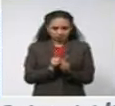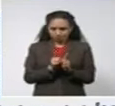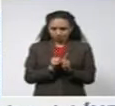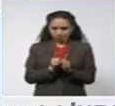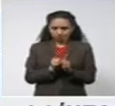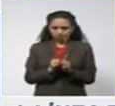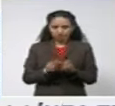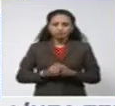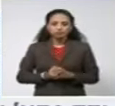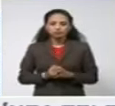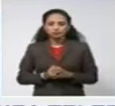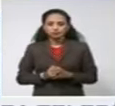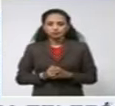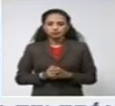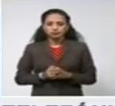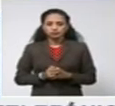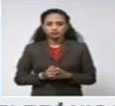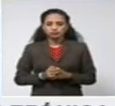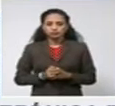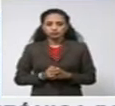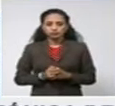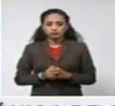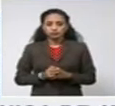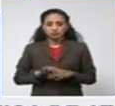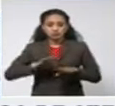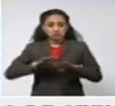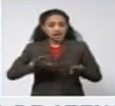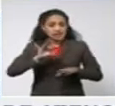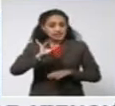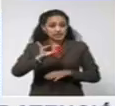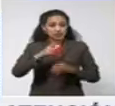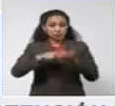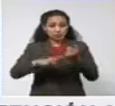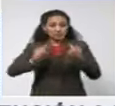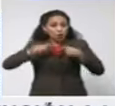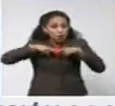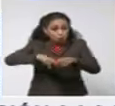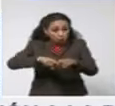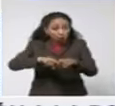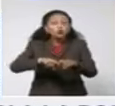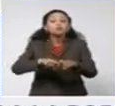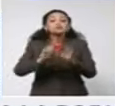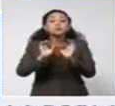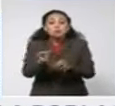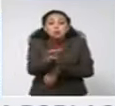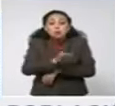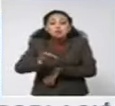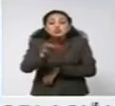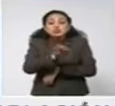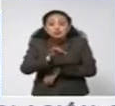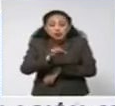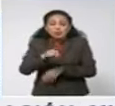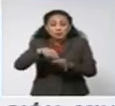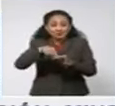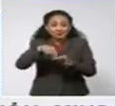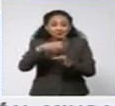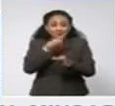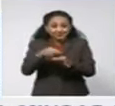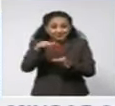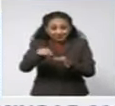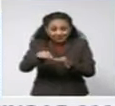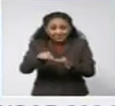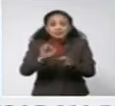ya son 7 provincias y el municipio especial Isla de la Juventud, que no